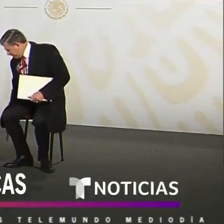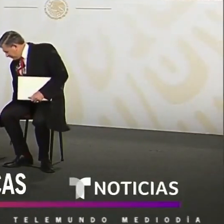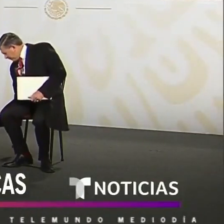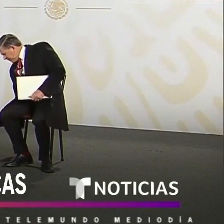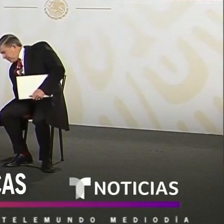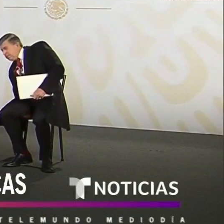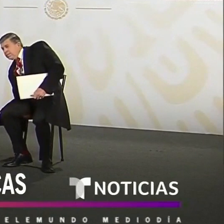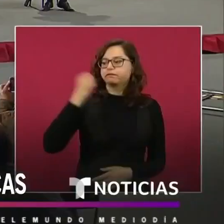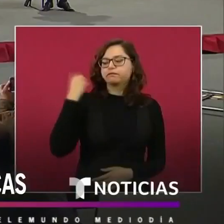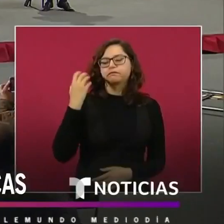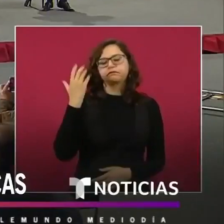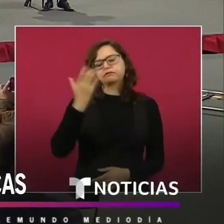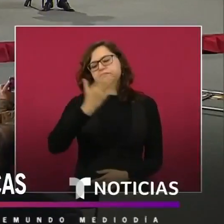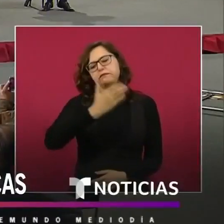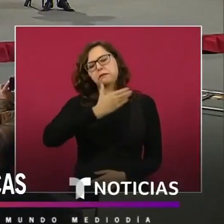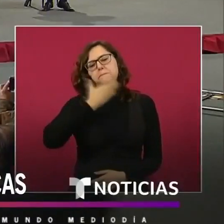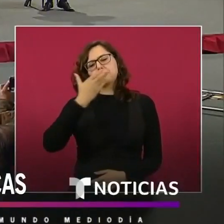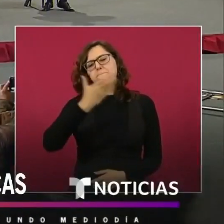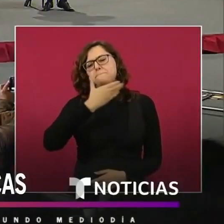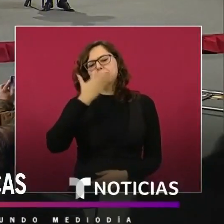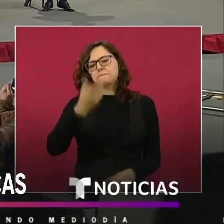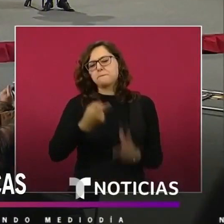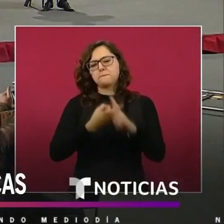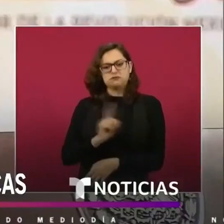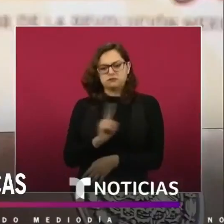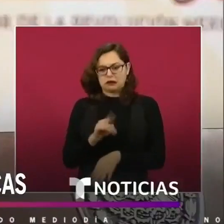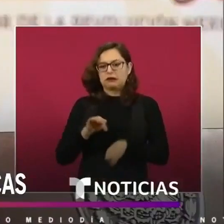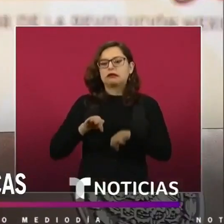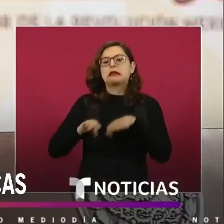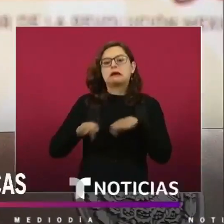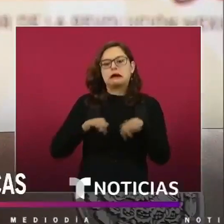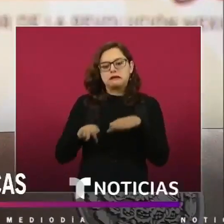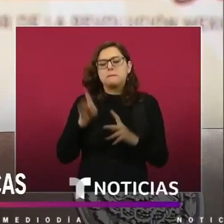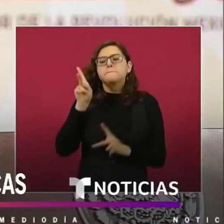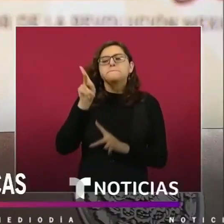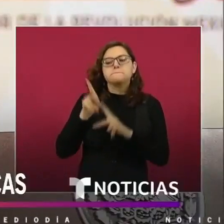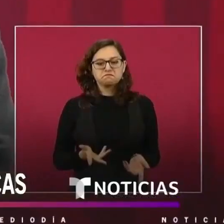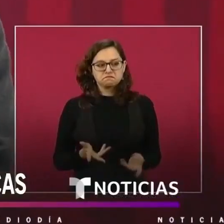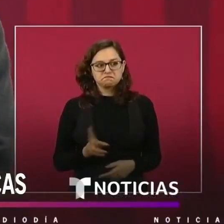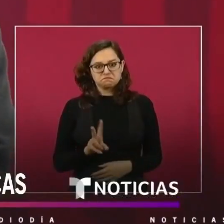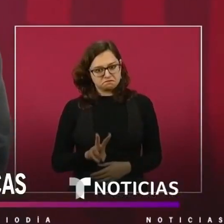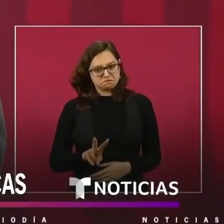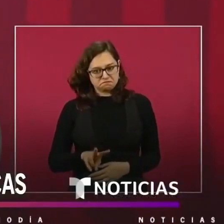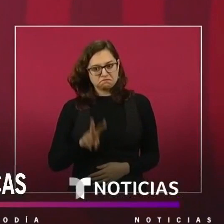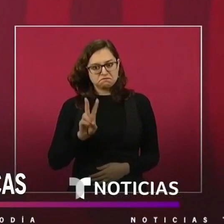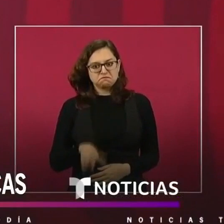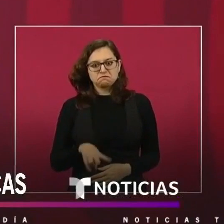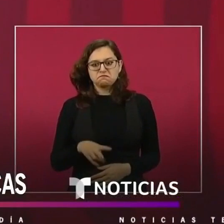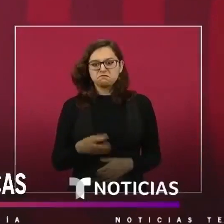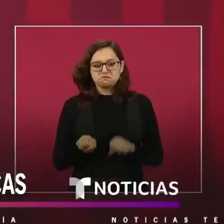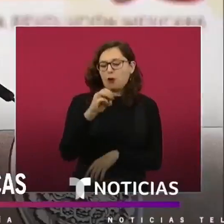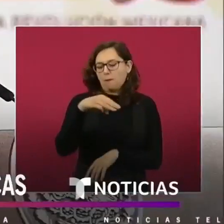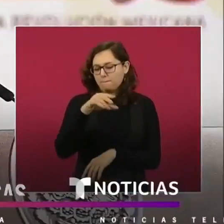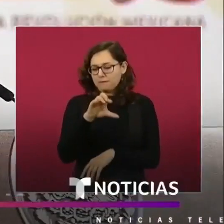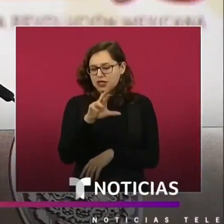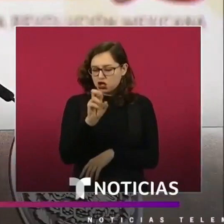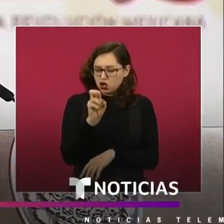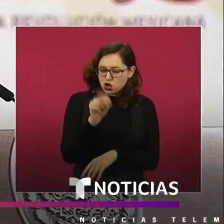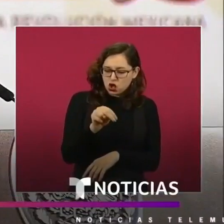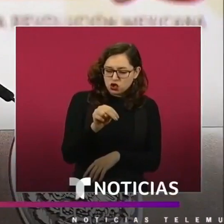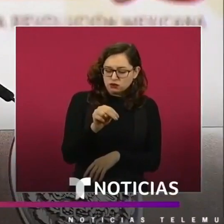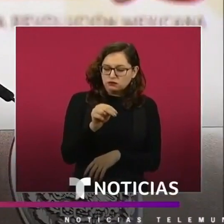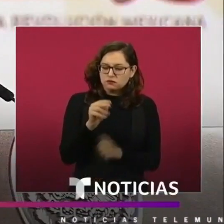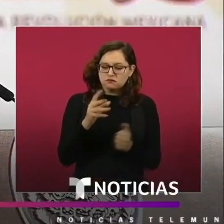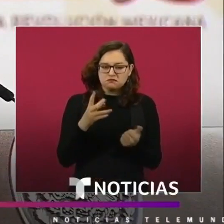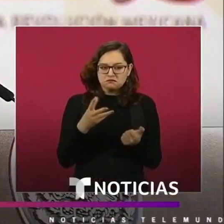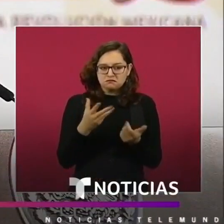a la variante Omicron, pero hay que seguir cuidándose. Escuchemos al presidente López Obrador. No tiene la